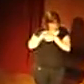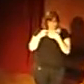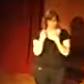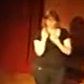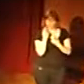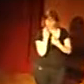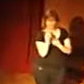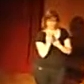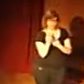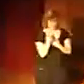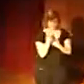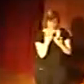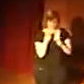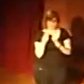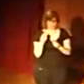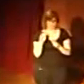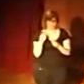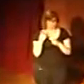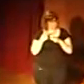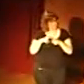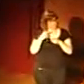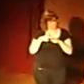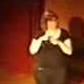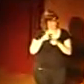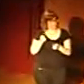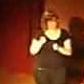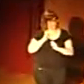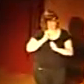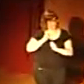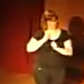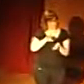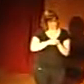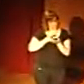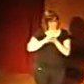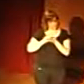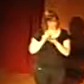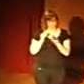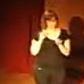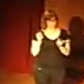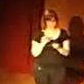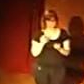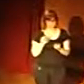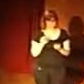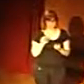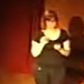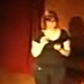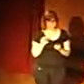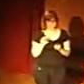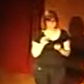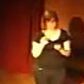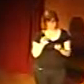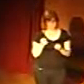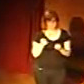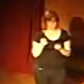las varias muchas muchísimas cosas que yo creo que aporta este este catálogo realmente un poco es la la